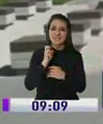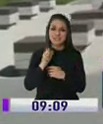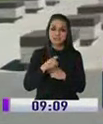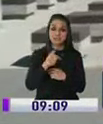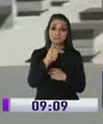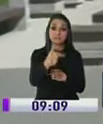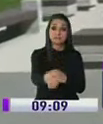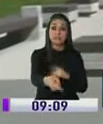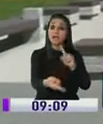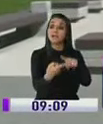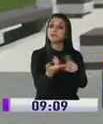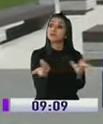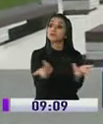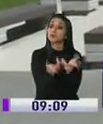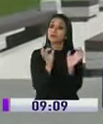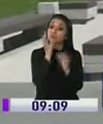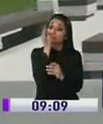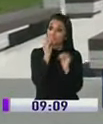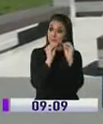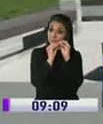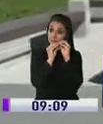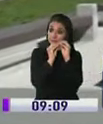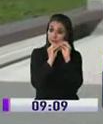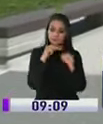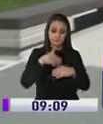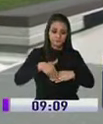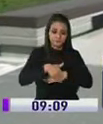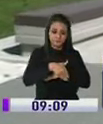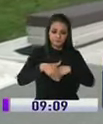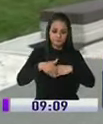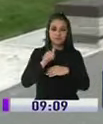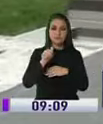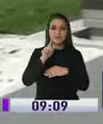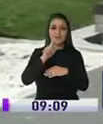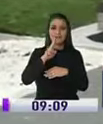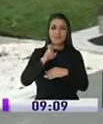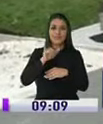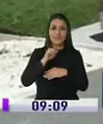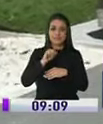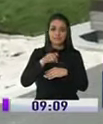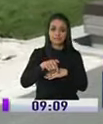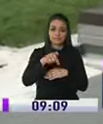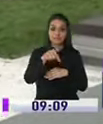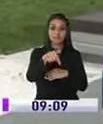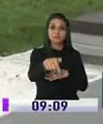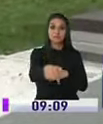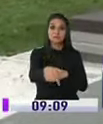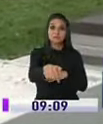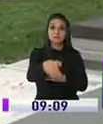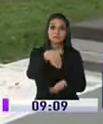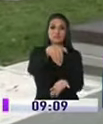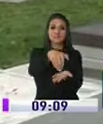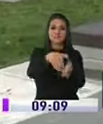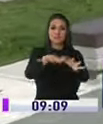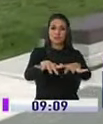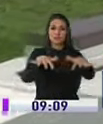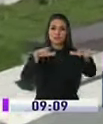prevé hacer más trabajo? Sí, la intervención va desde la Isaac Albeniz hasta lo que será el centro de